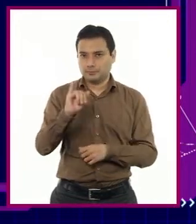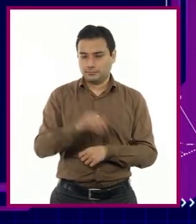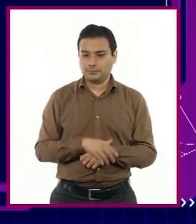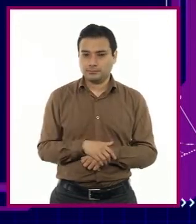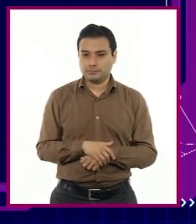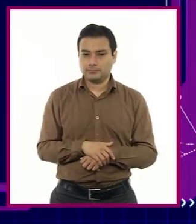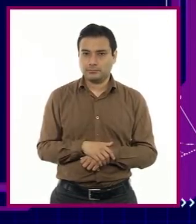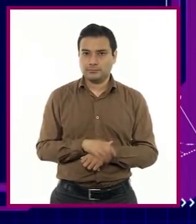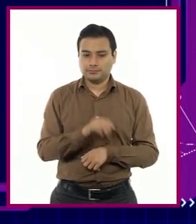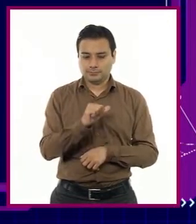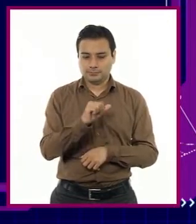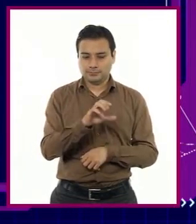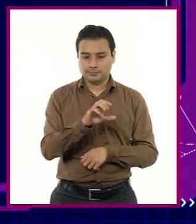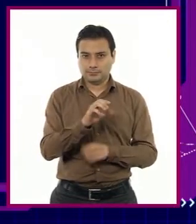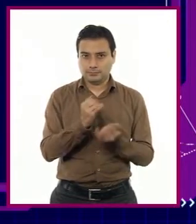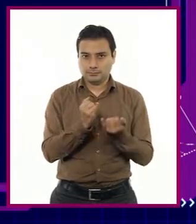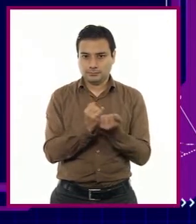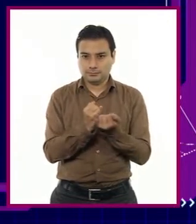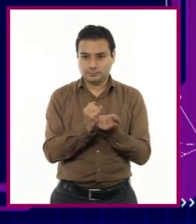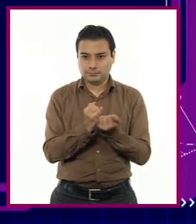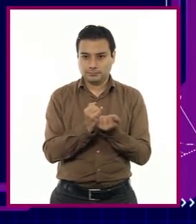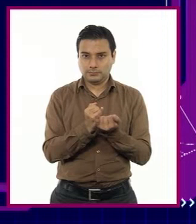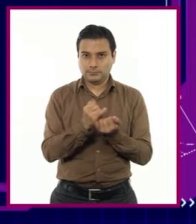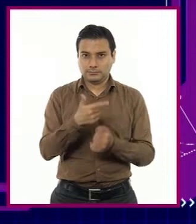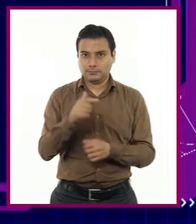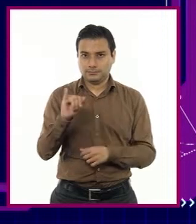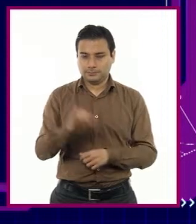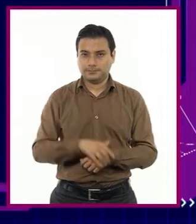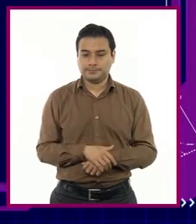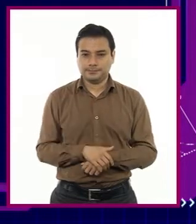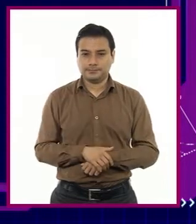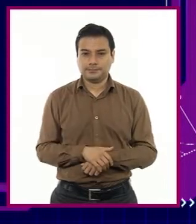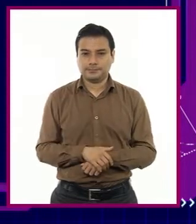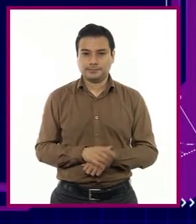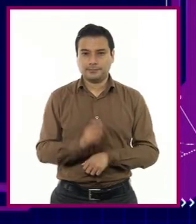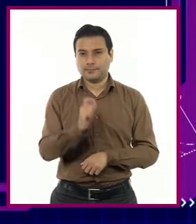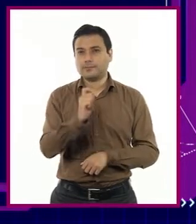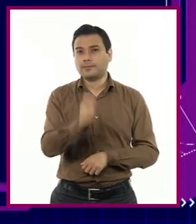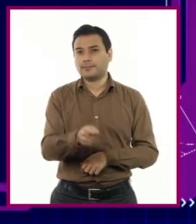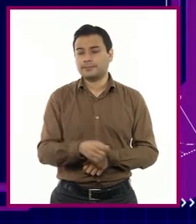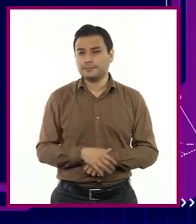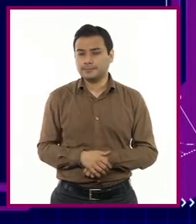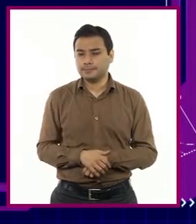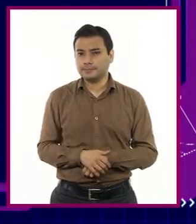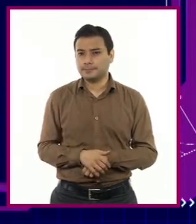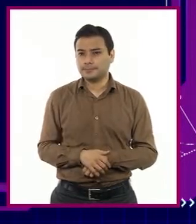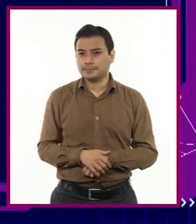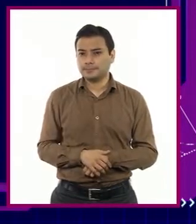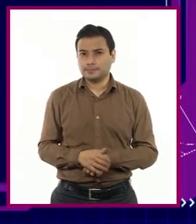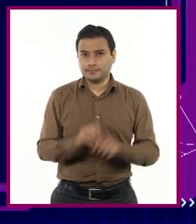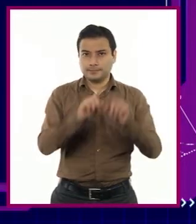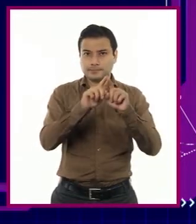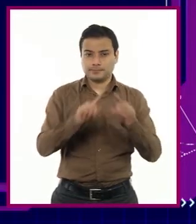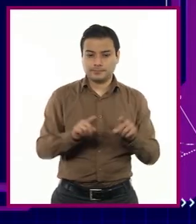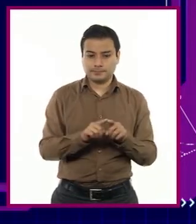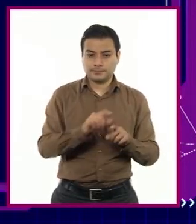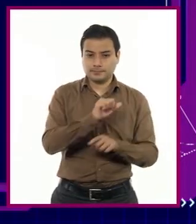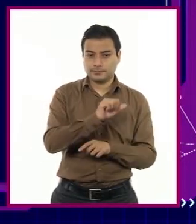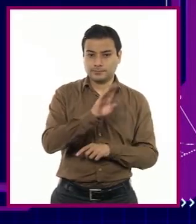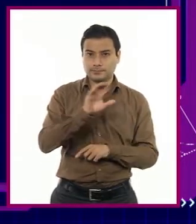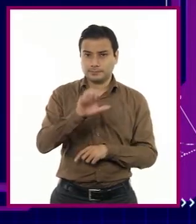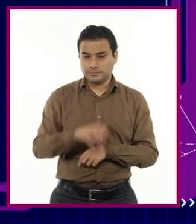y el lado AC es congruente con el lado GI. De esta manera podemos establecer que el triángulo ABC